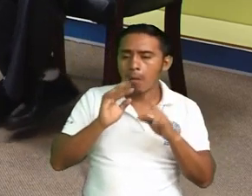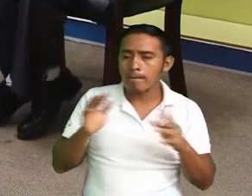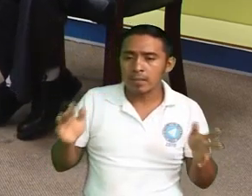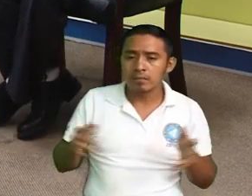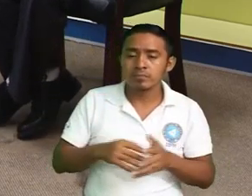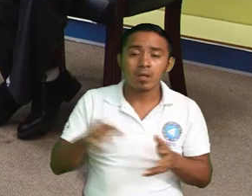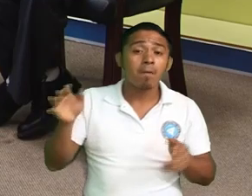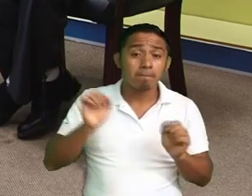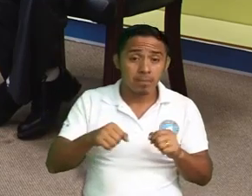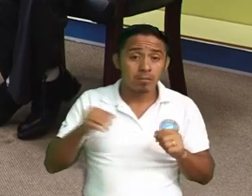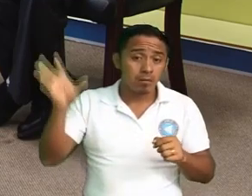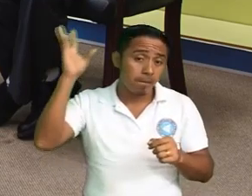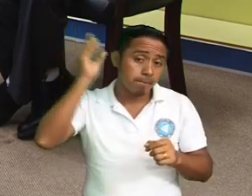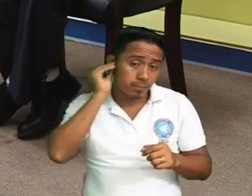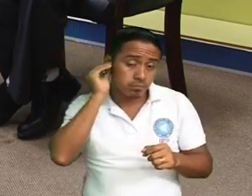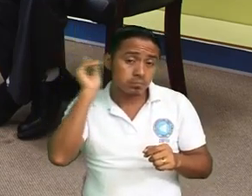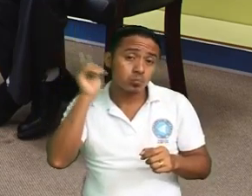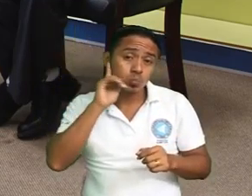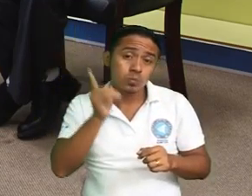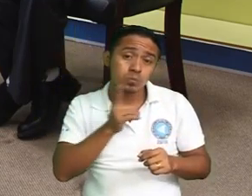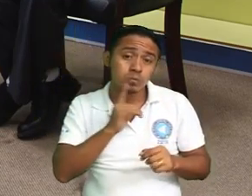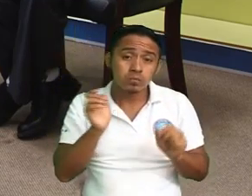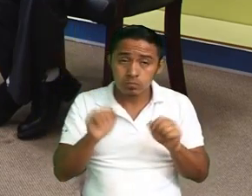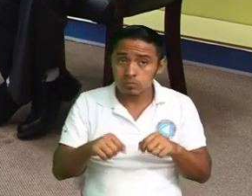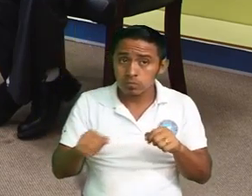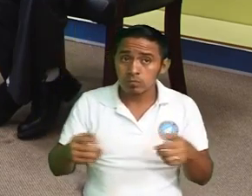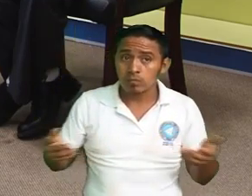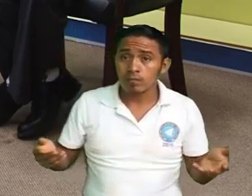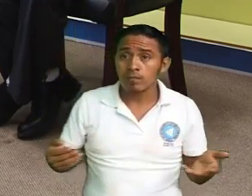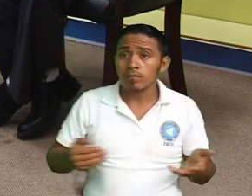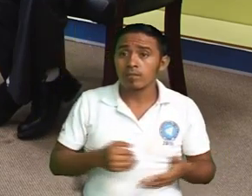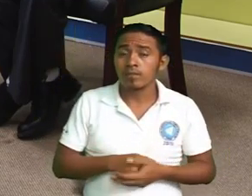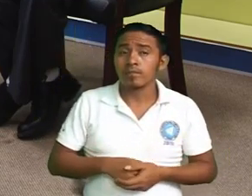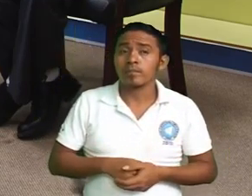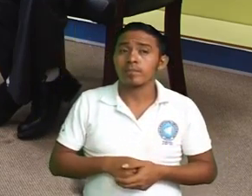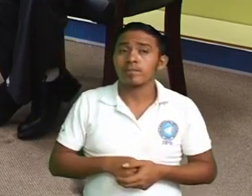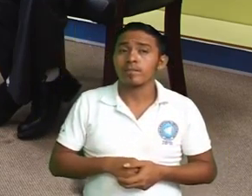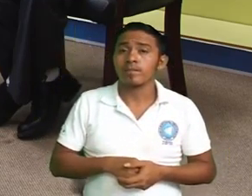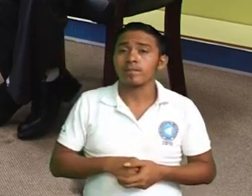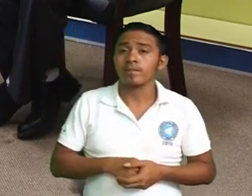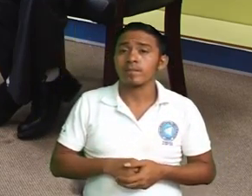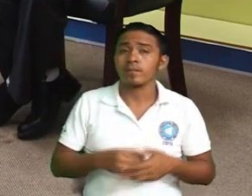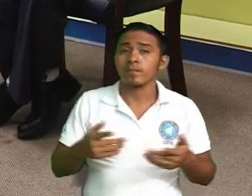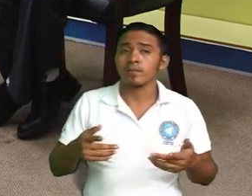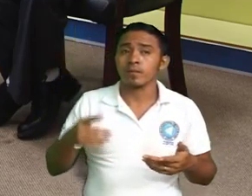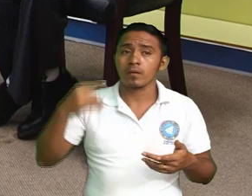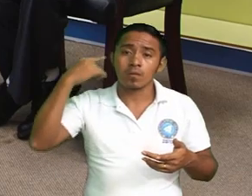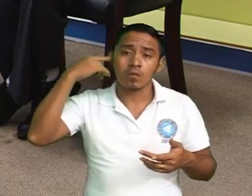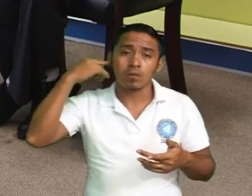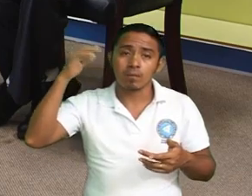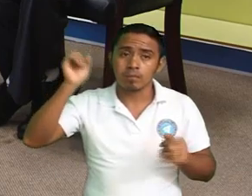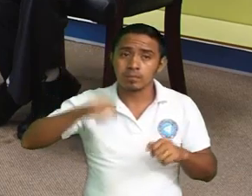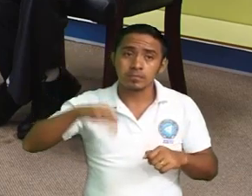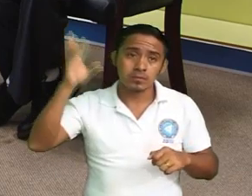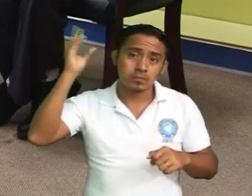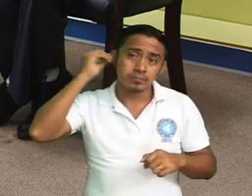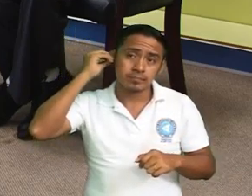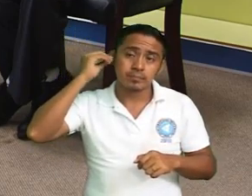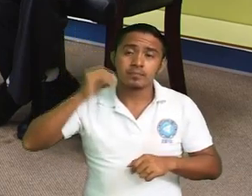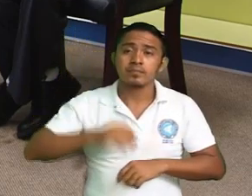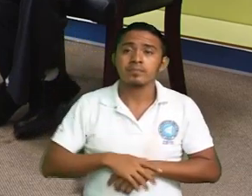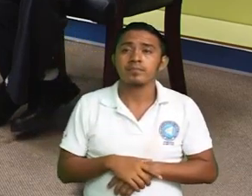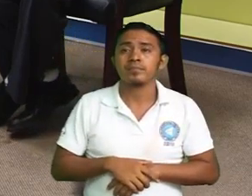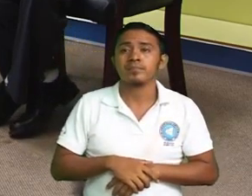por esa infección, o que sí, le puede hacer perder ese sentido del oído.